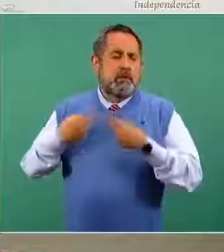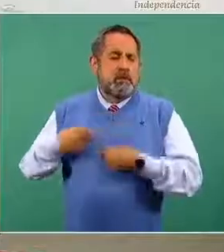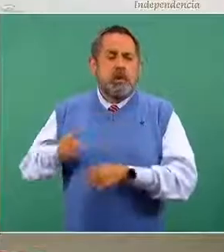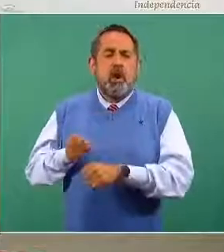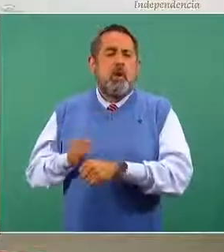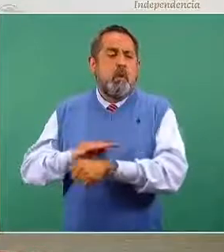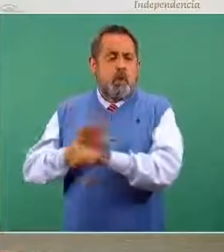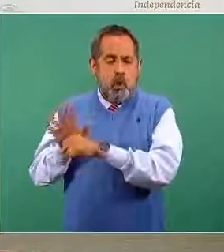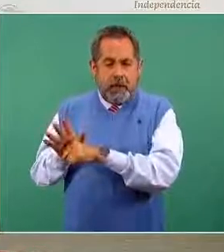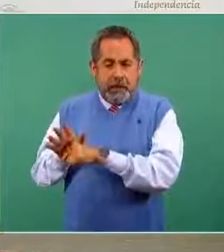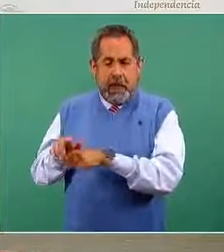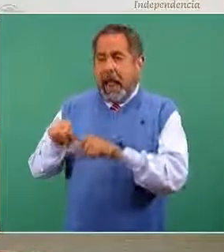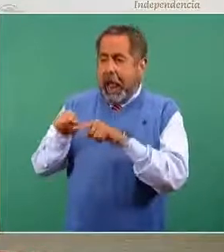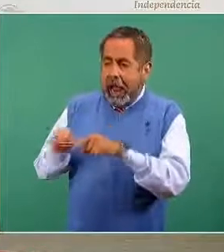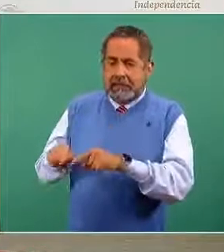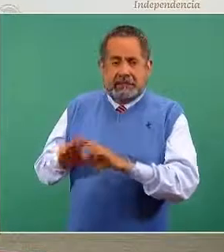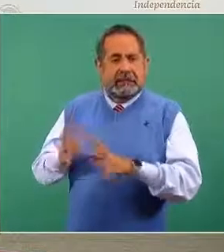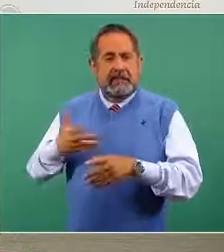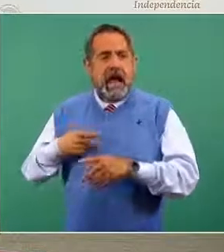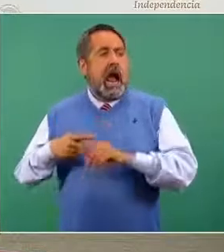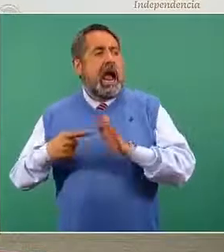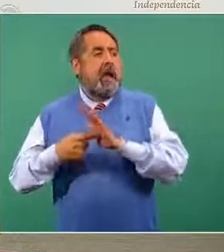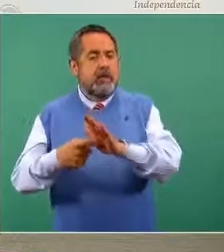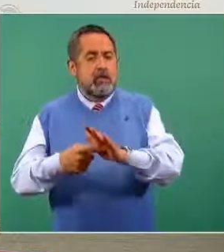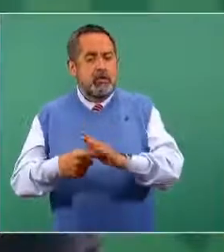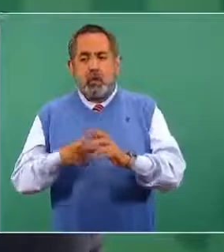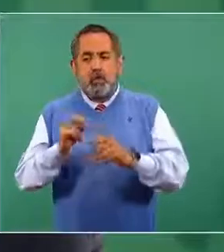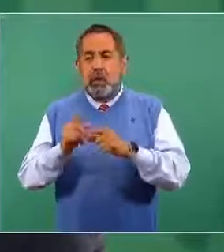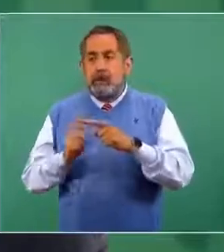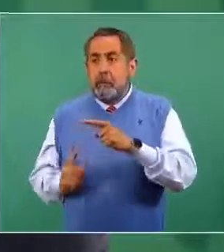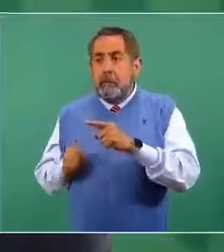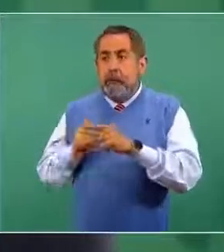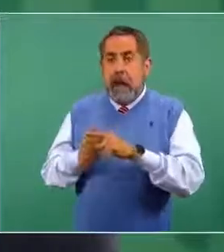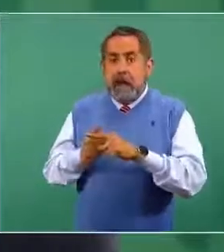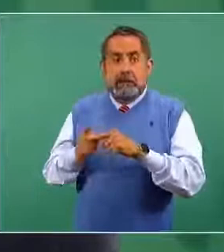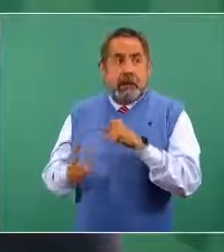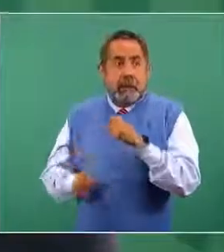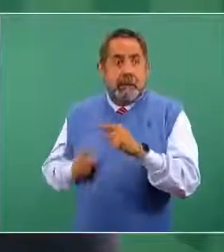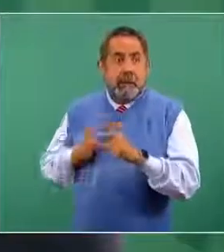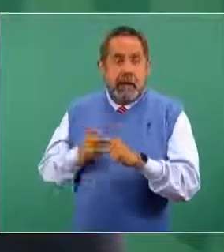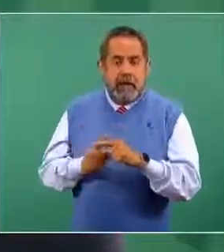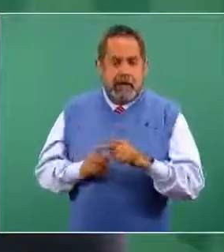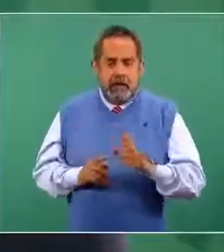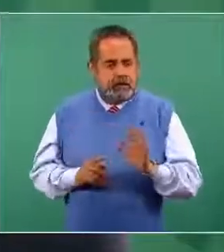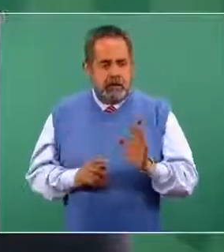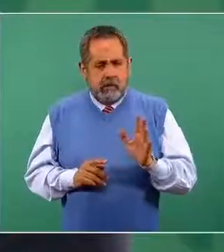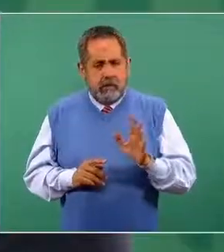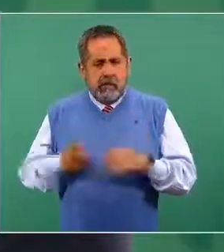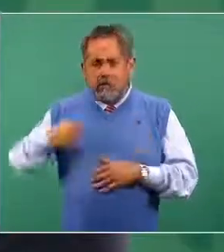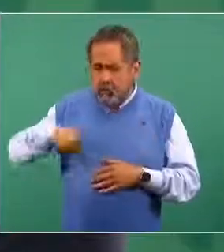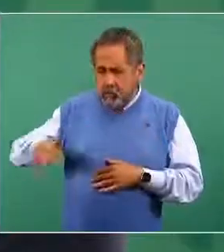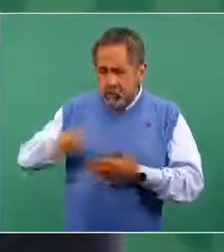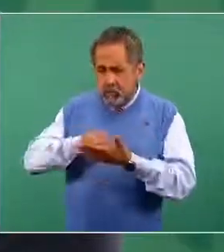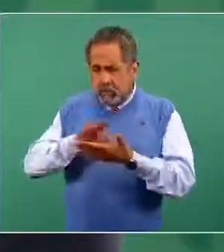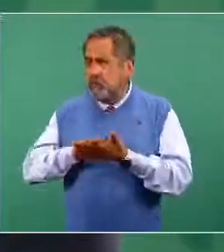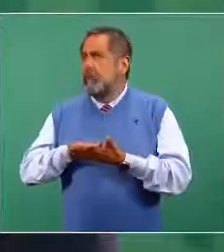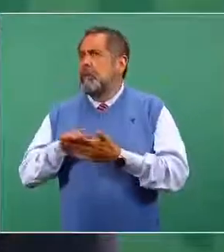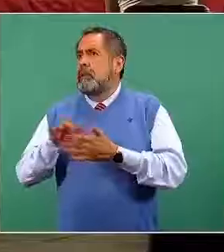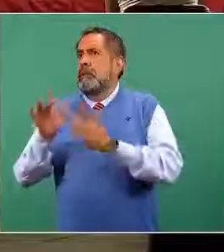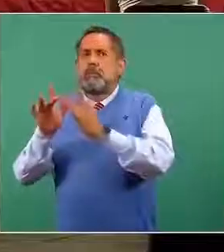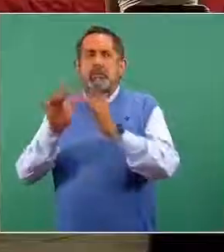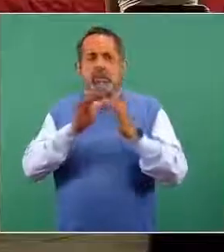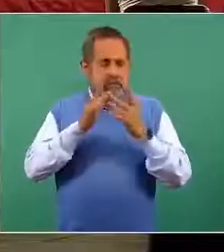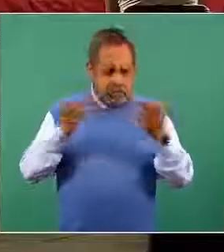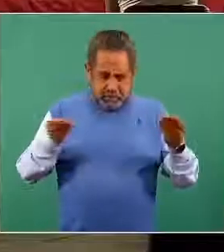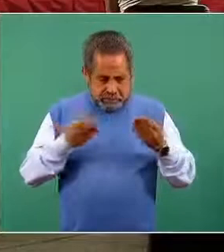aquellas defunciones relacionadas por COVID. Y luego hizo un cruce interno, dado que tenemos nominales de las personas que